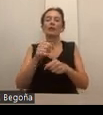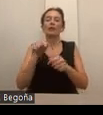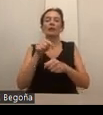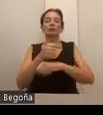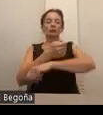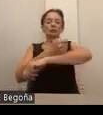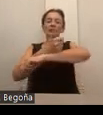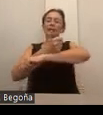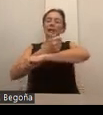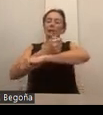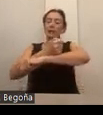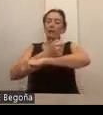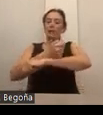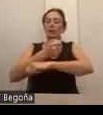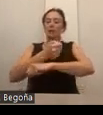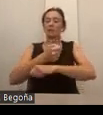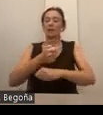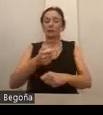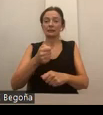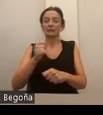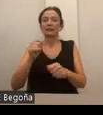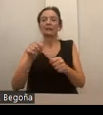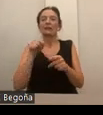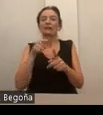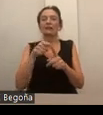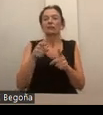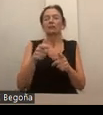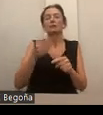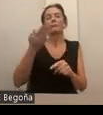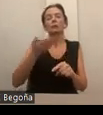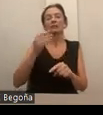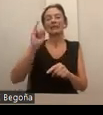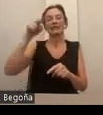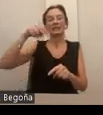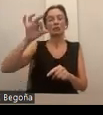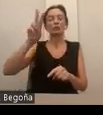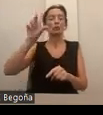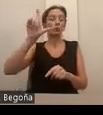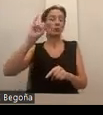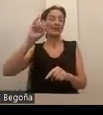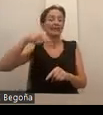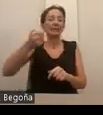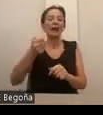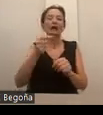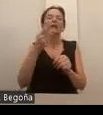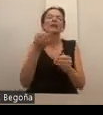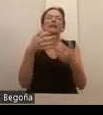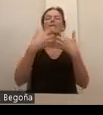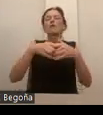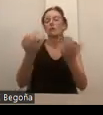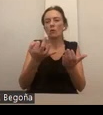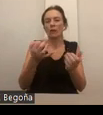fases consecutivas, como veis aquí, que refieren un problema a la hora de que la insulina realice su función. ¿Cuál es la función de la insulina? Pues hacer